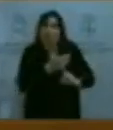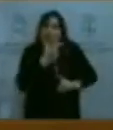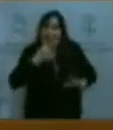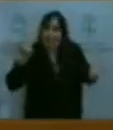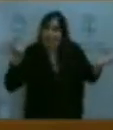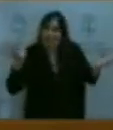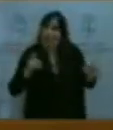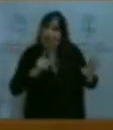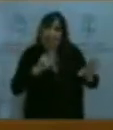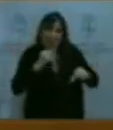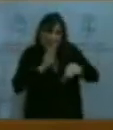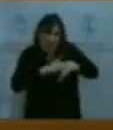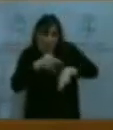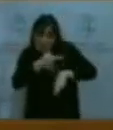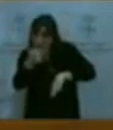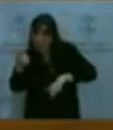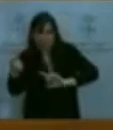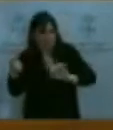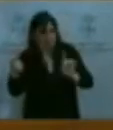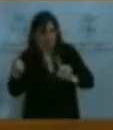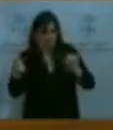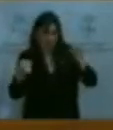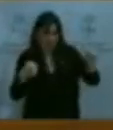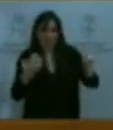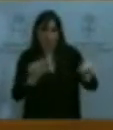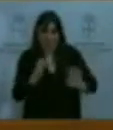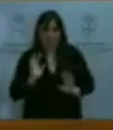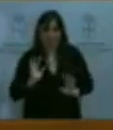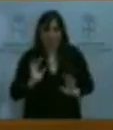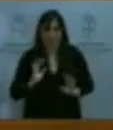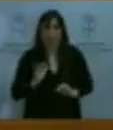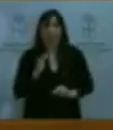por cierto, cuando uno exige a los demás, tiene que mirar